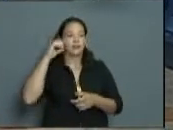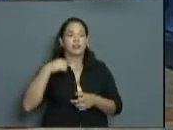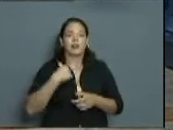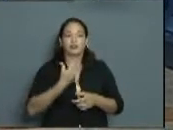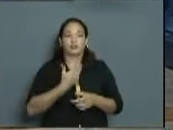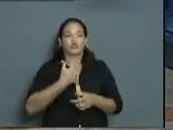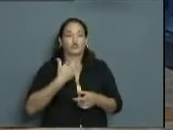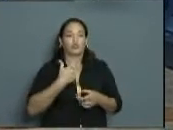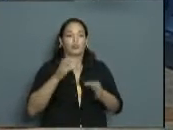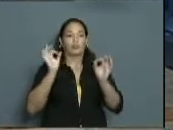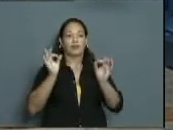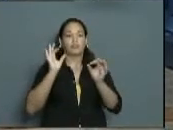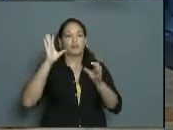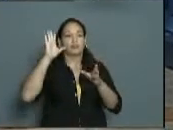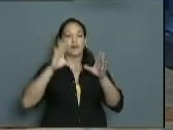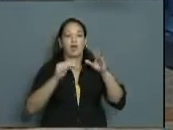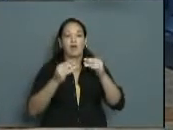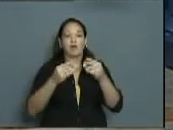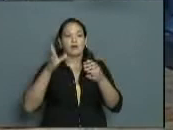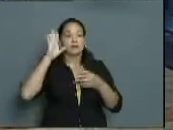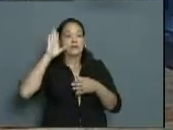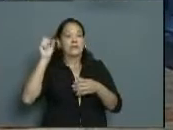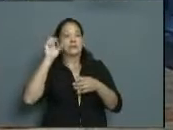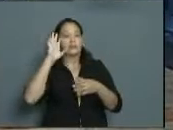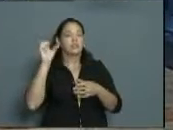confirmación. No, dice que está confirmado.